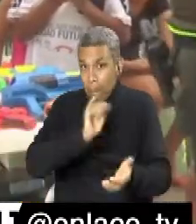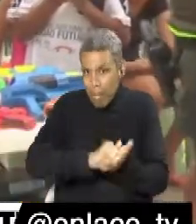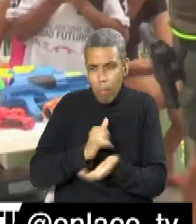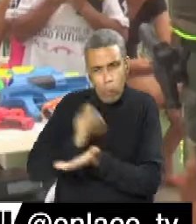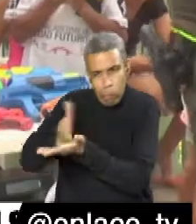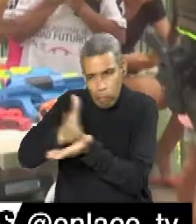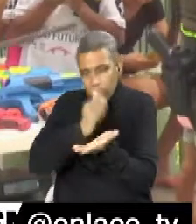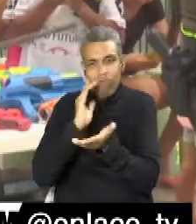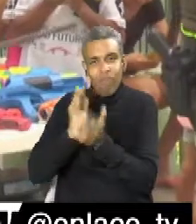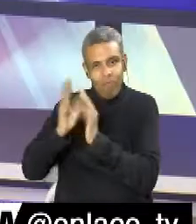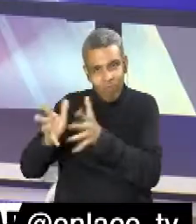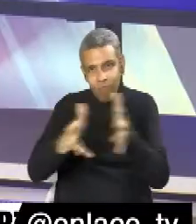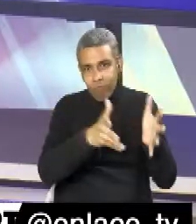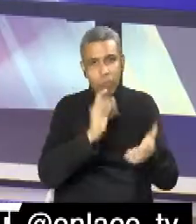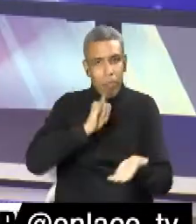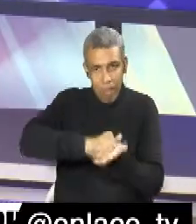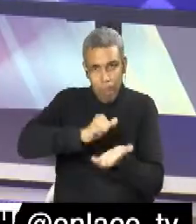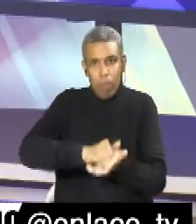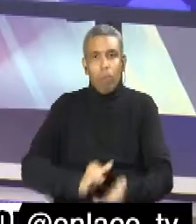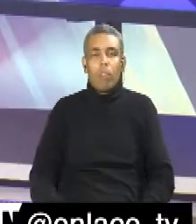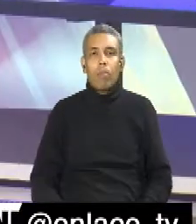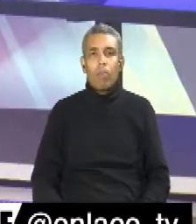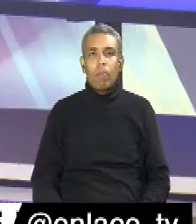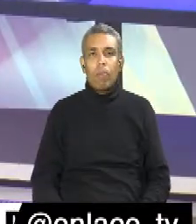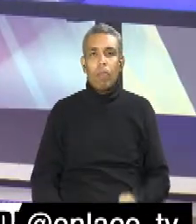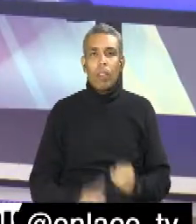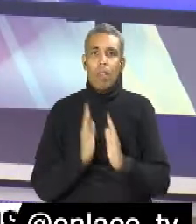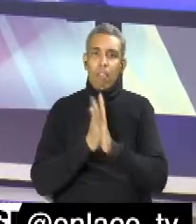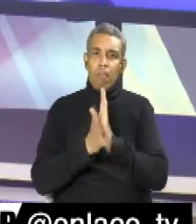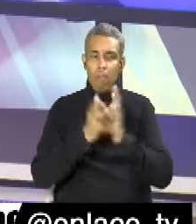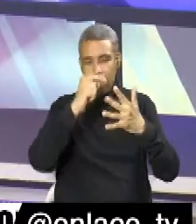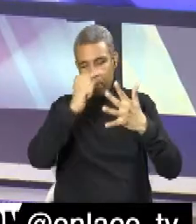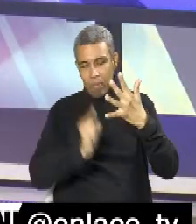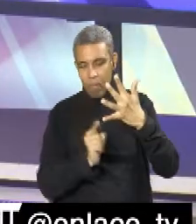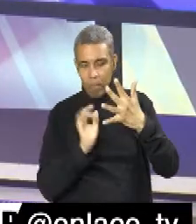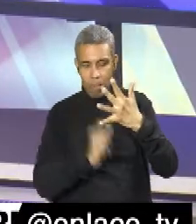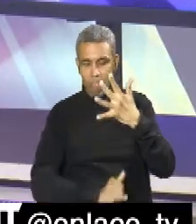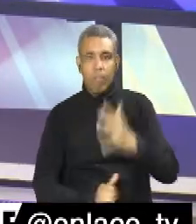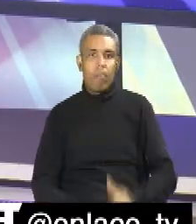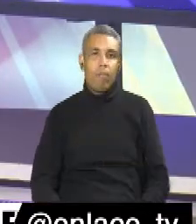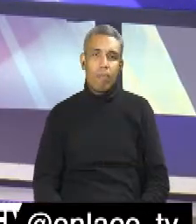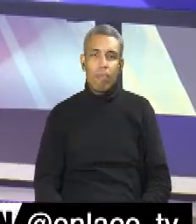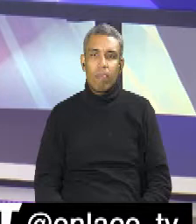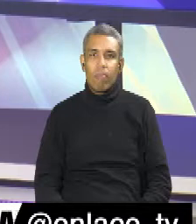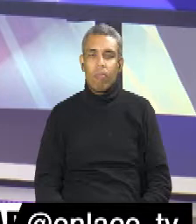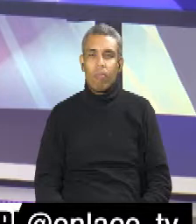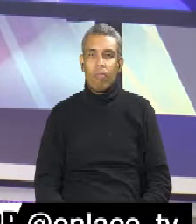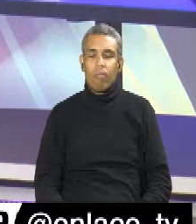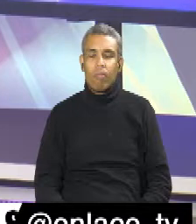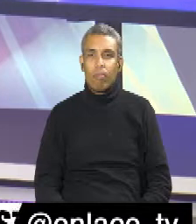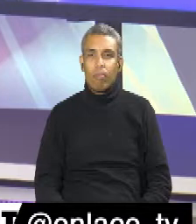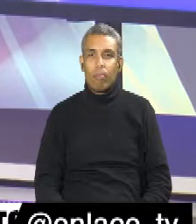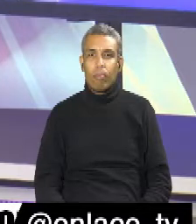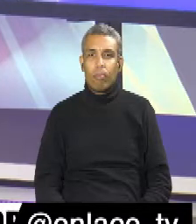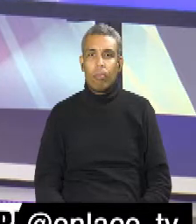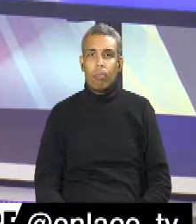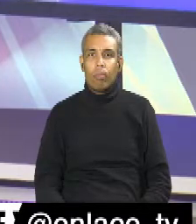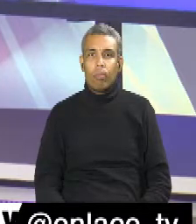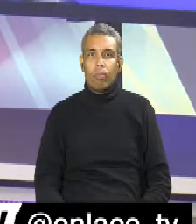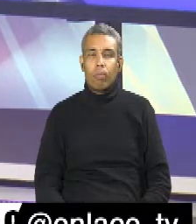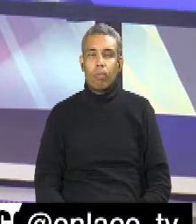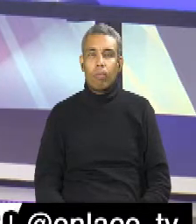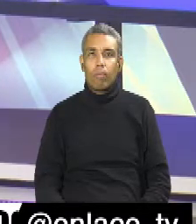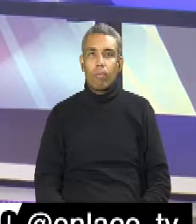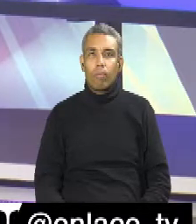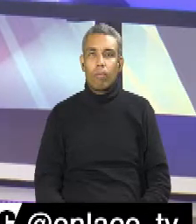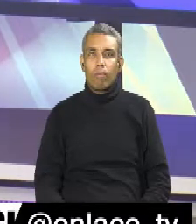Barranca Bermeja. Con esta información hemos llegado al final de la presente emisión de Enlace Noticias. A ustedes gracias, como siempre,